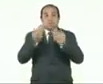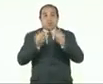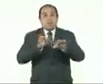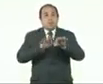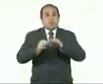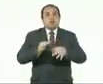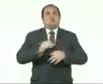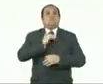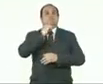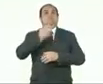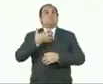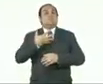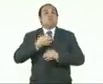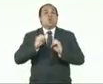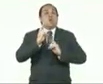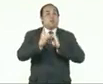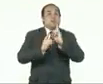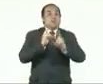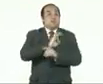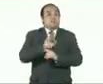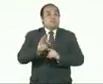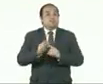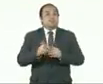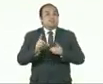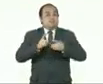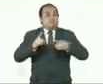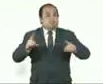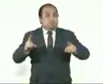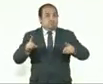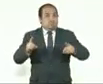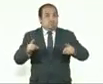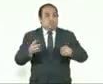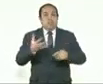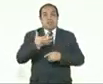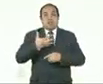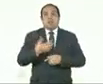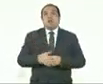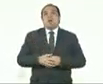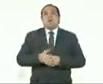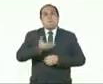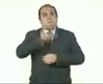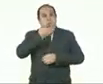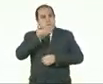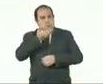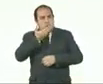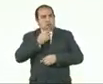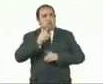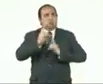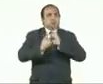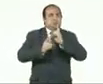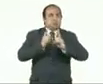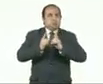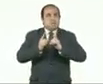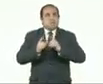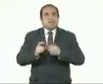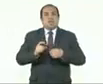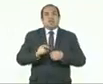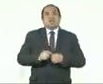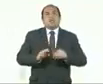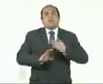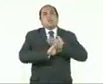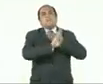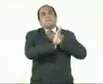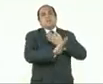o a través del deporte puedan desarrollarse, puedan tener una disciplina y puedan alejarse de cualquier